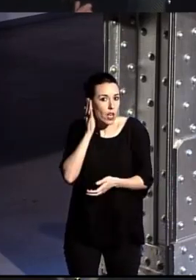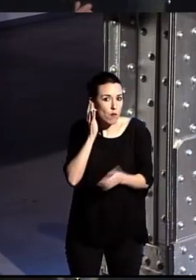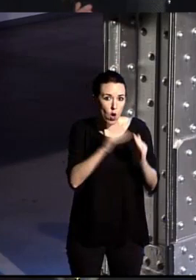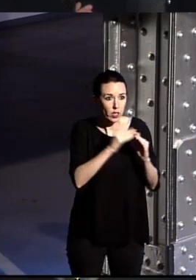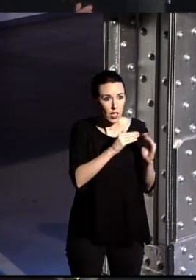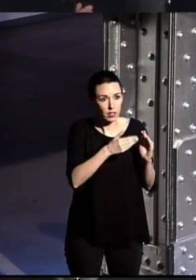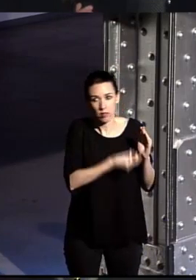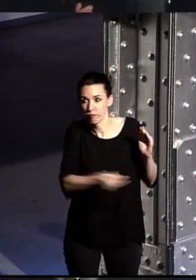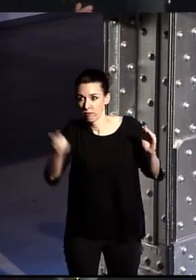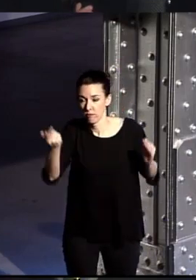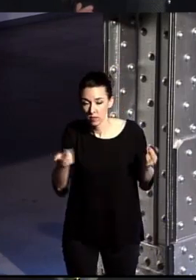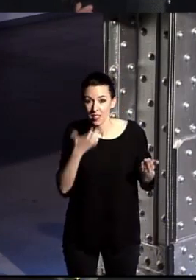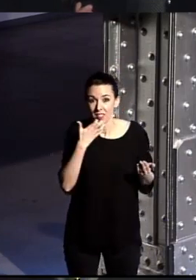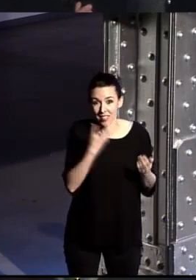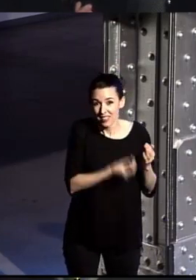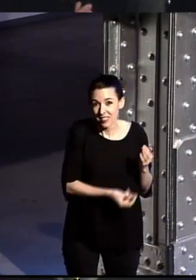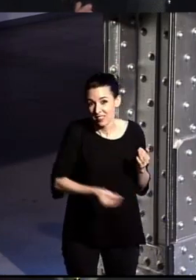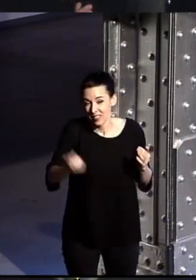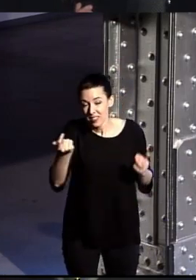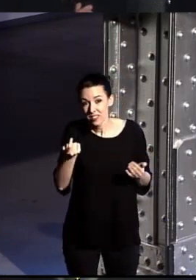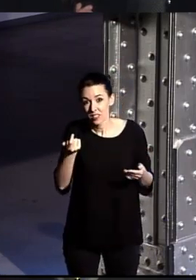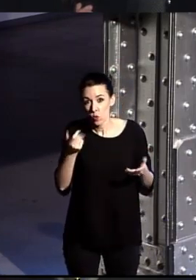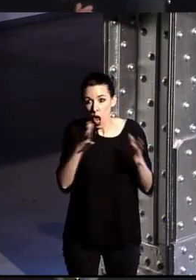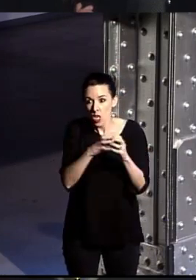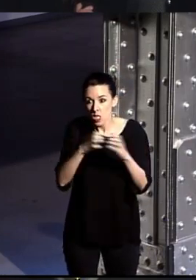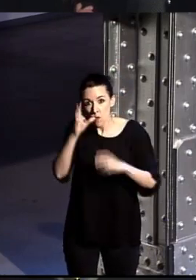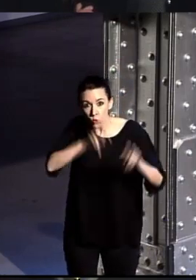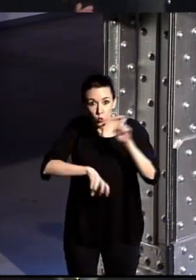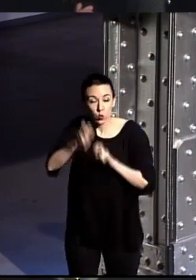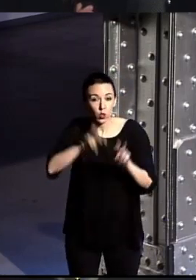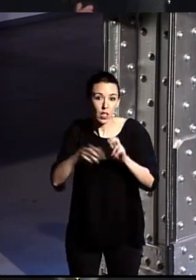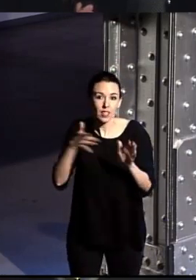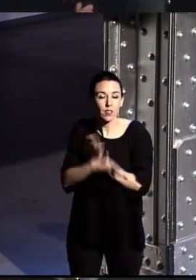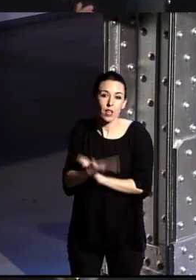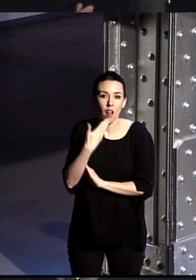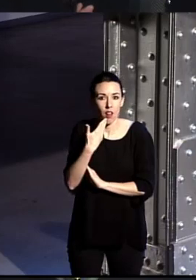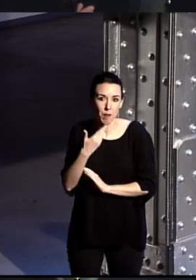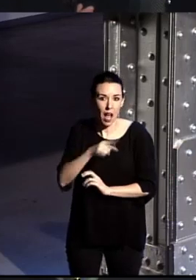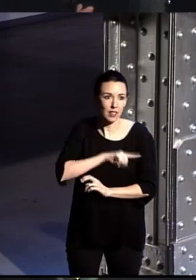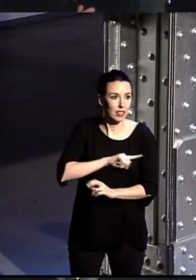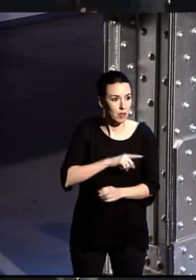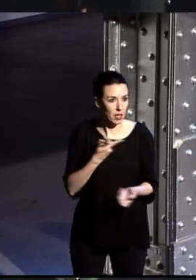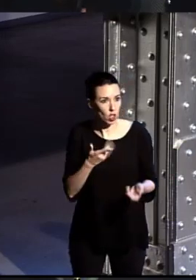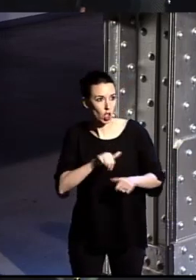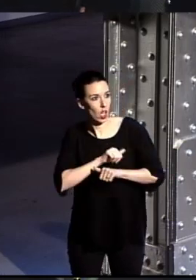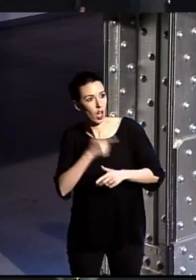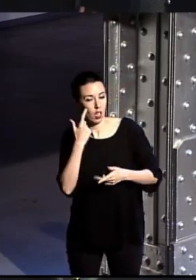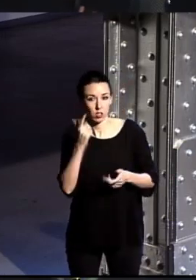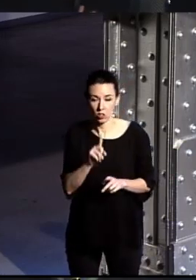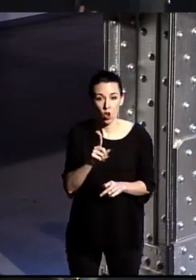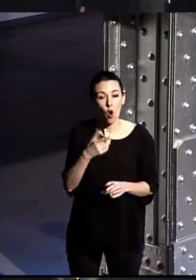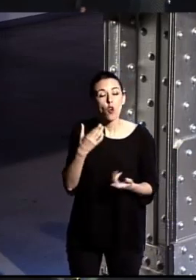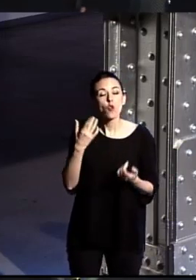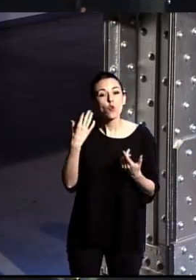de casa. Y desde luego, si salían con ese afán de búsqueda, no era para entretenerse en sentimientos. Los únicos que sí que se entretienen